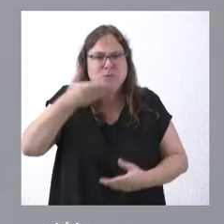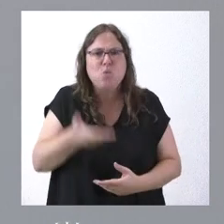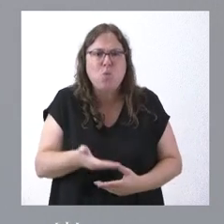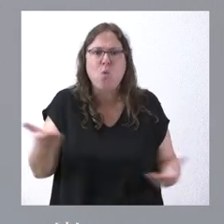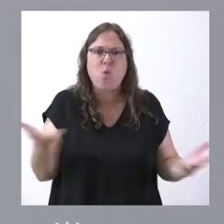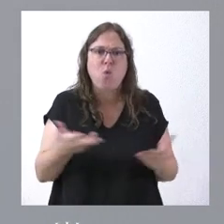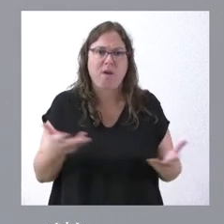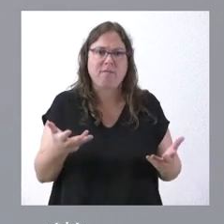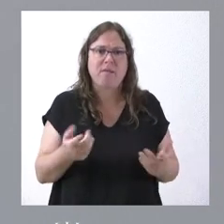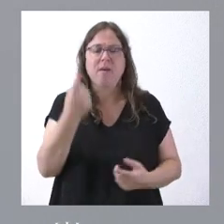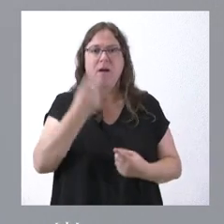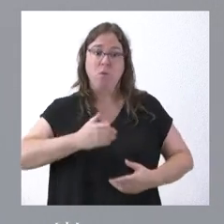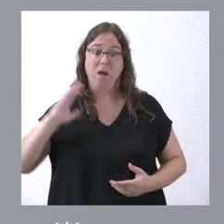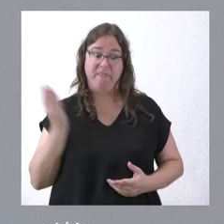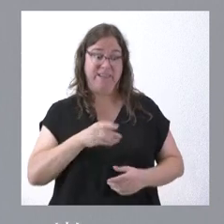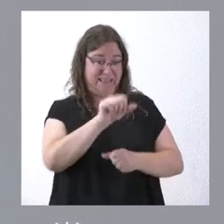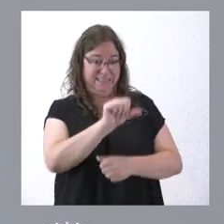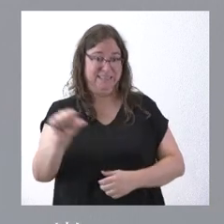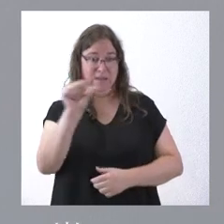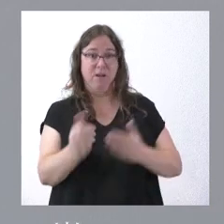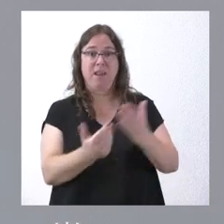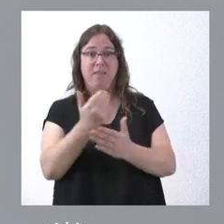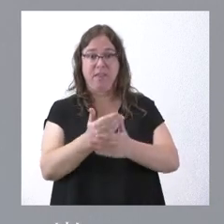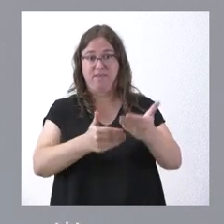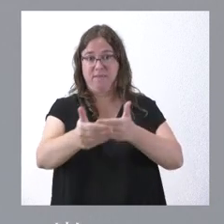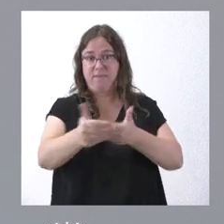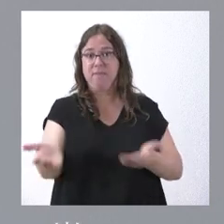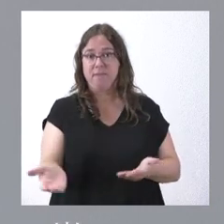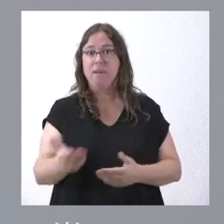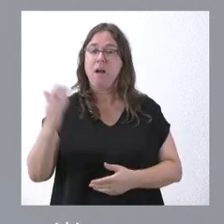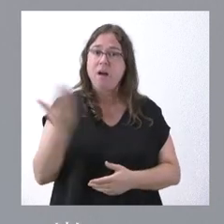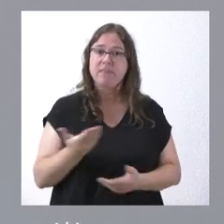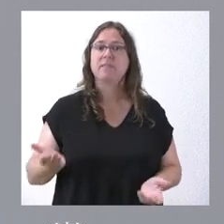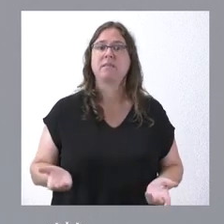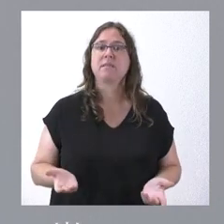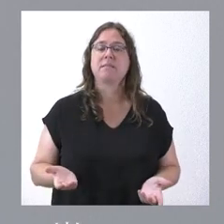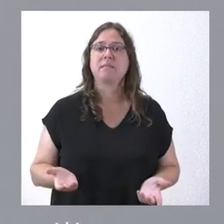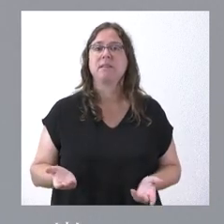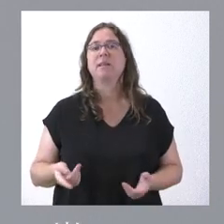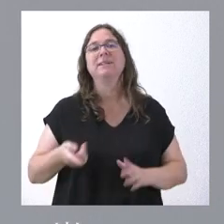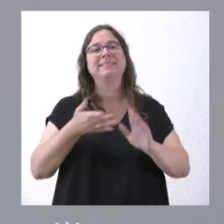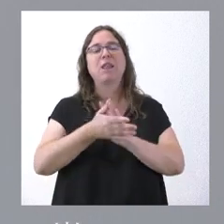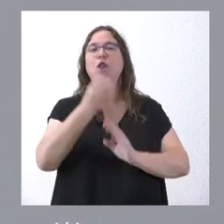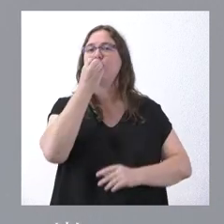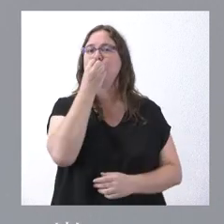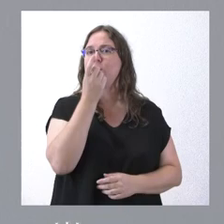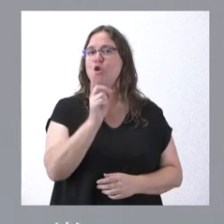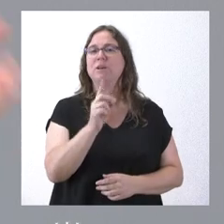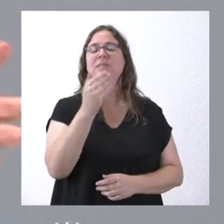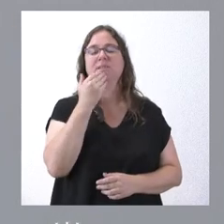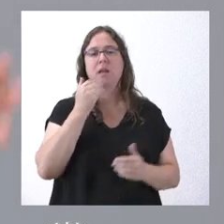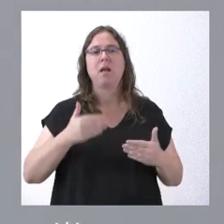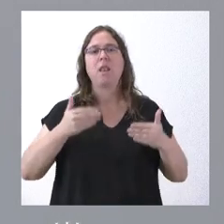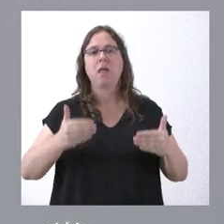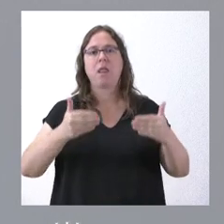tienen impacto directo sobre estos días, sobre estas semanas que vamos a vivir y, por tanto, no sería bueno dilatar mucho